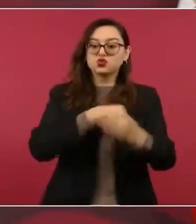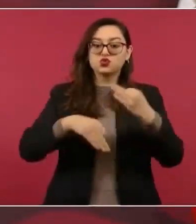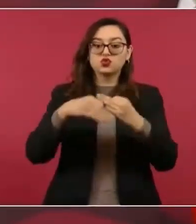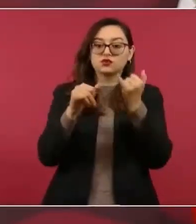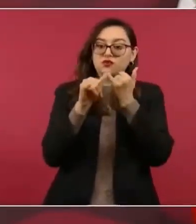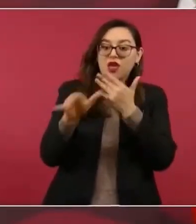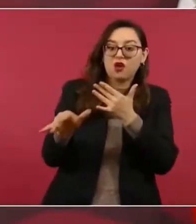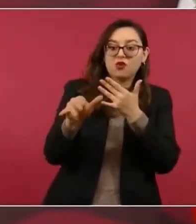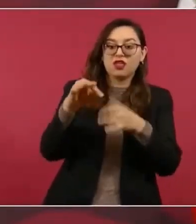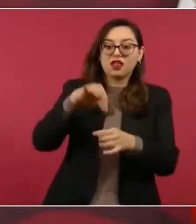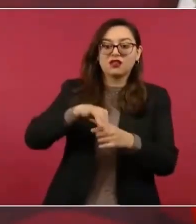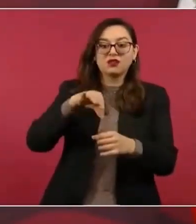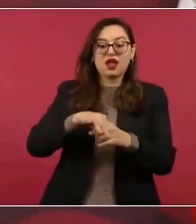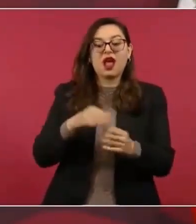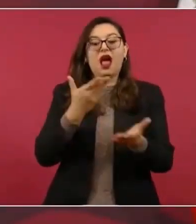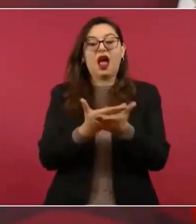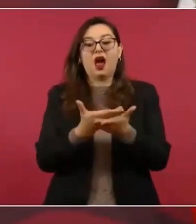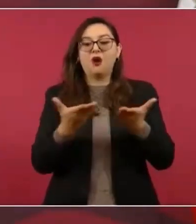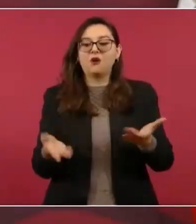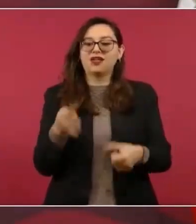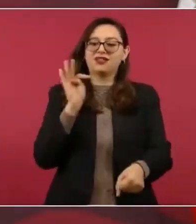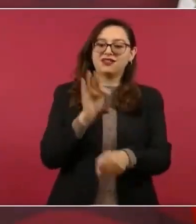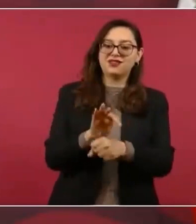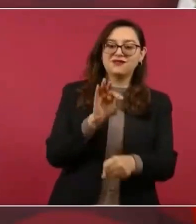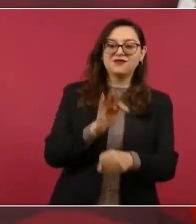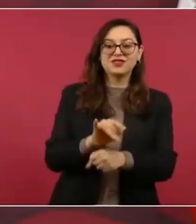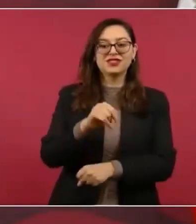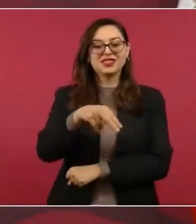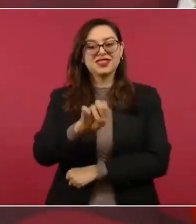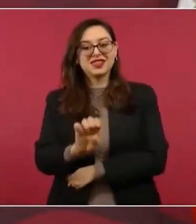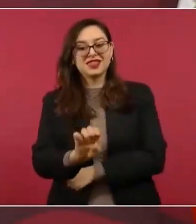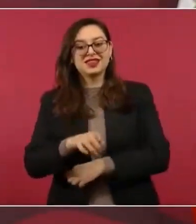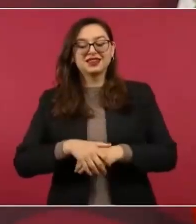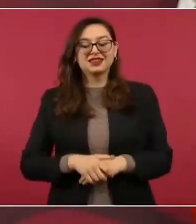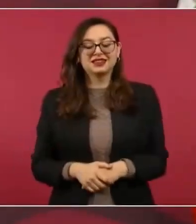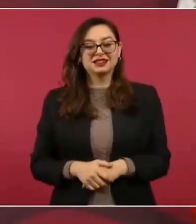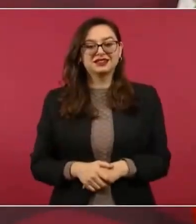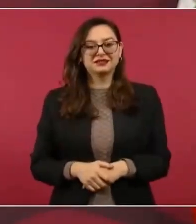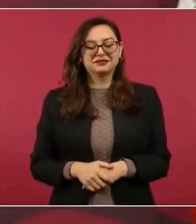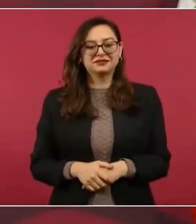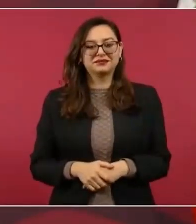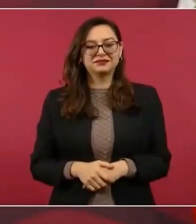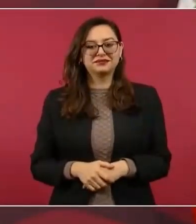defendiendo. Y ahora los que votaron por Calderón y los que votaron por Fox,